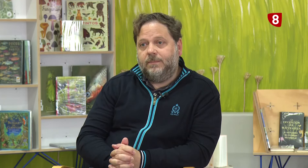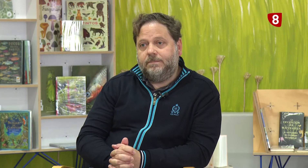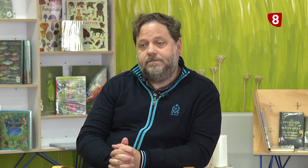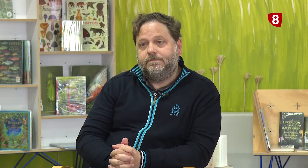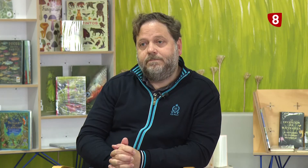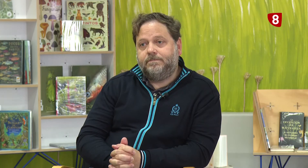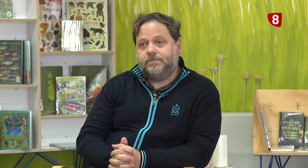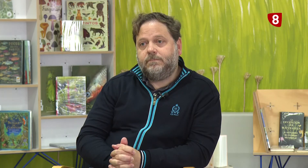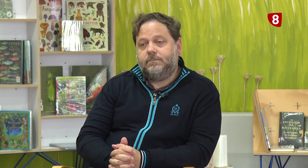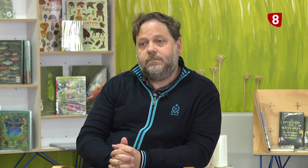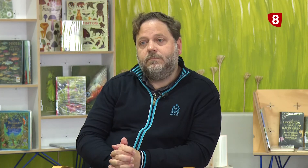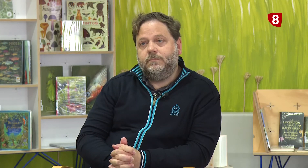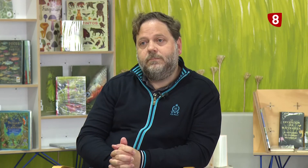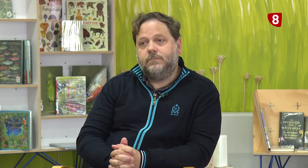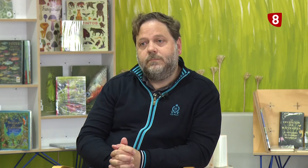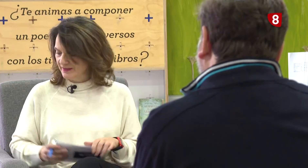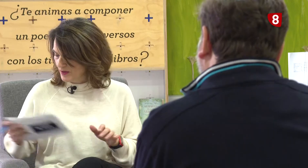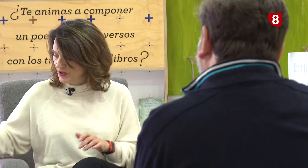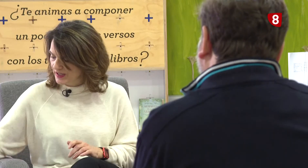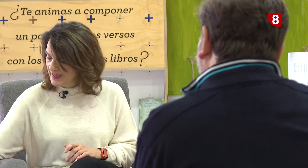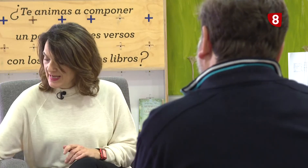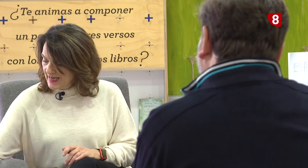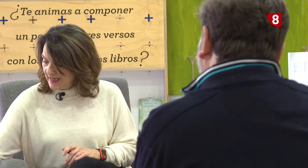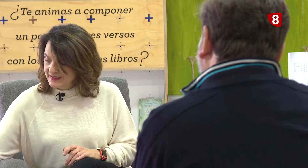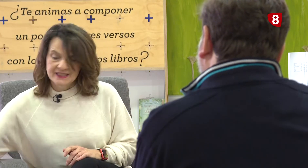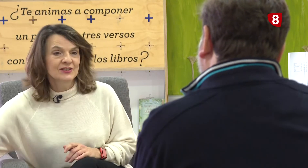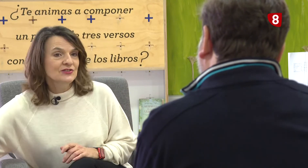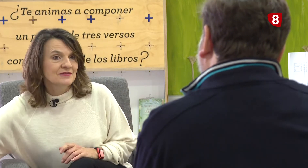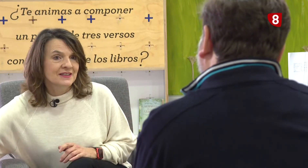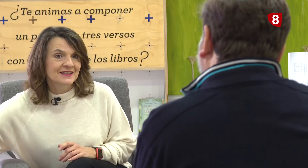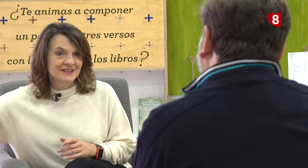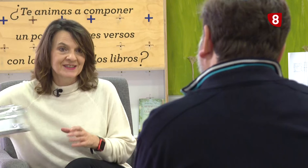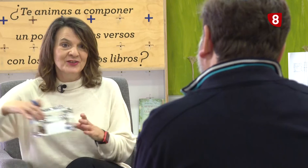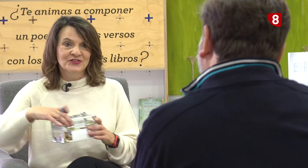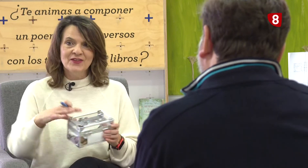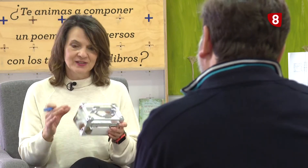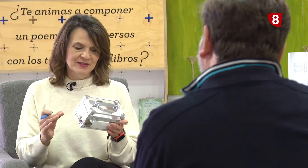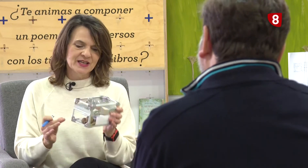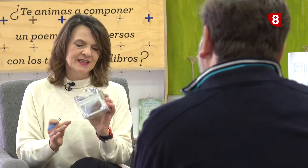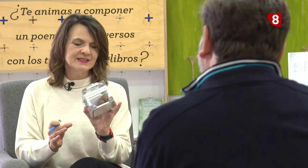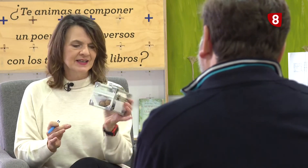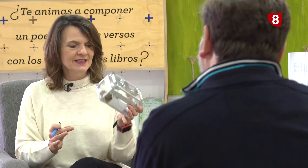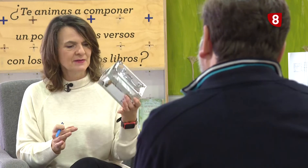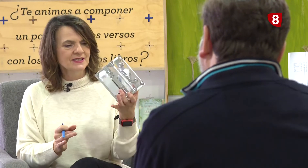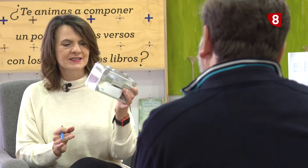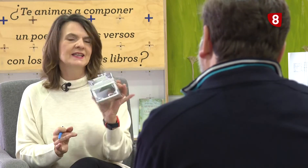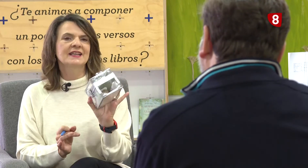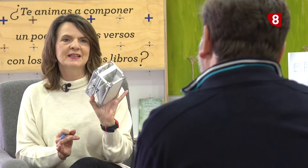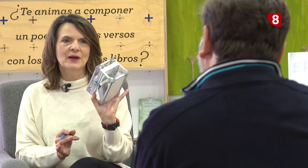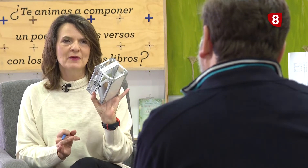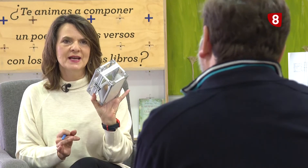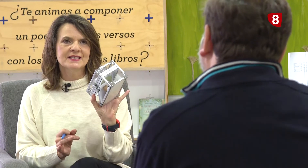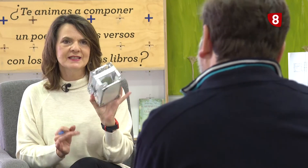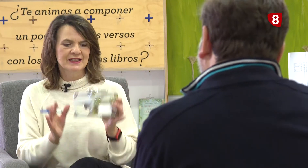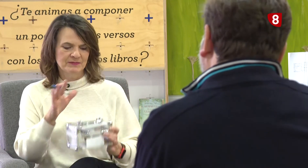grito de la gaviota nos apuntamos también esta buena sugerencia bueno y antes de irnos ya te he contado que tenemos aquí esta caja ves que está